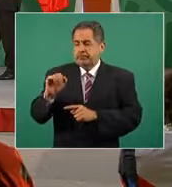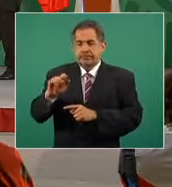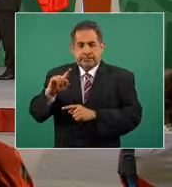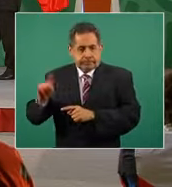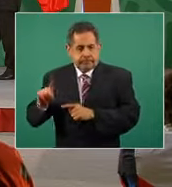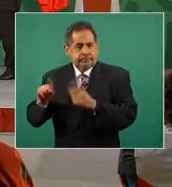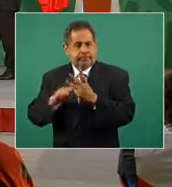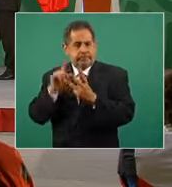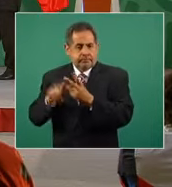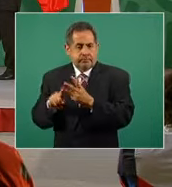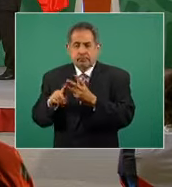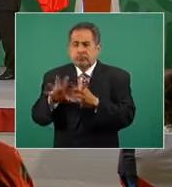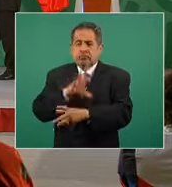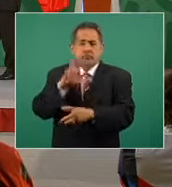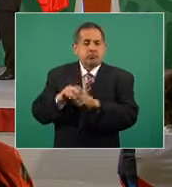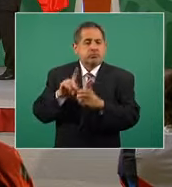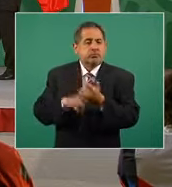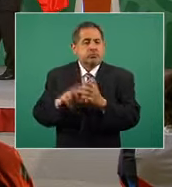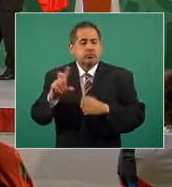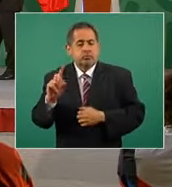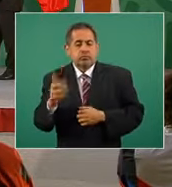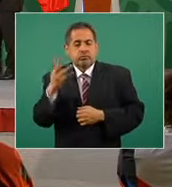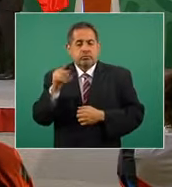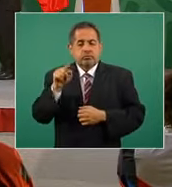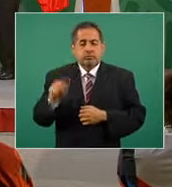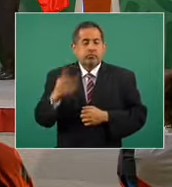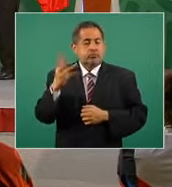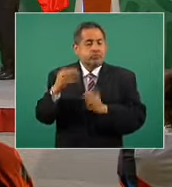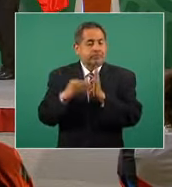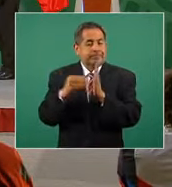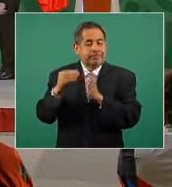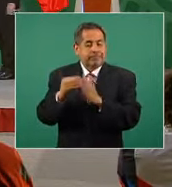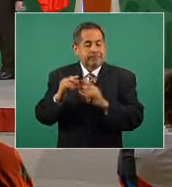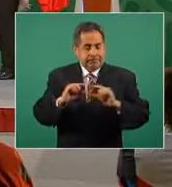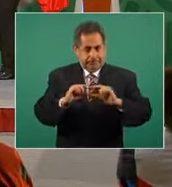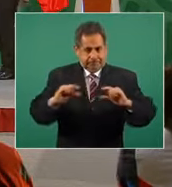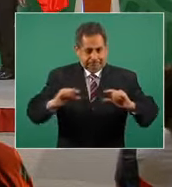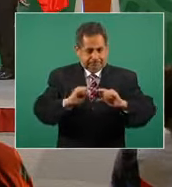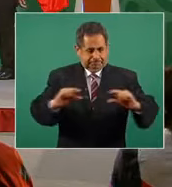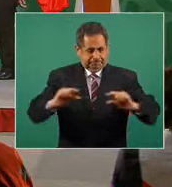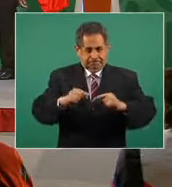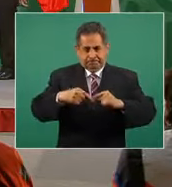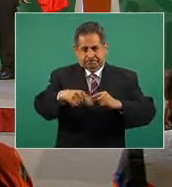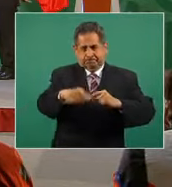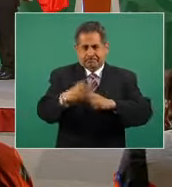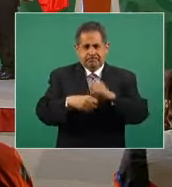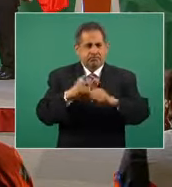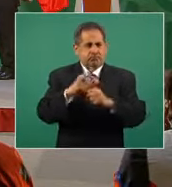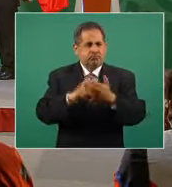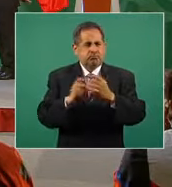Export por un total de 34.4 millones de dosis para 2021.